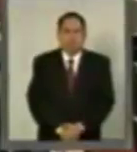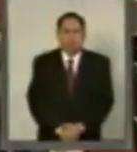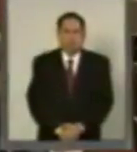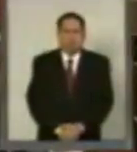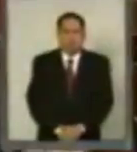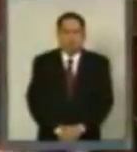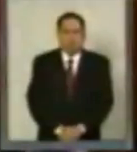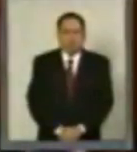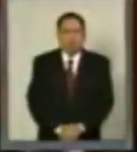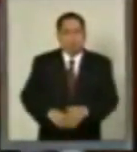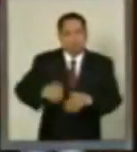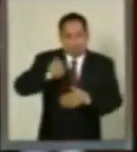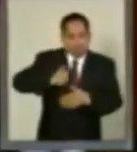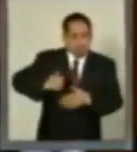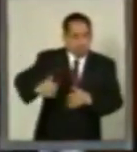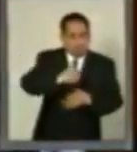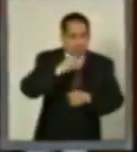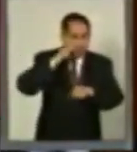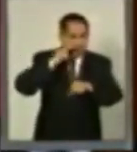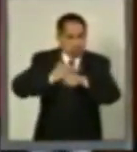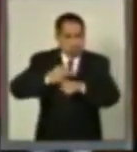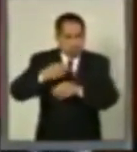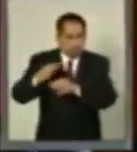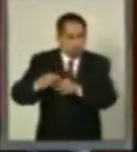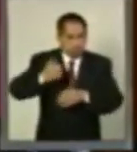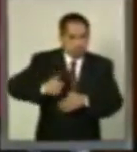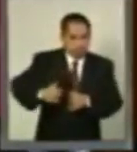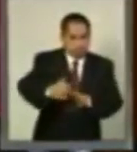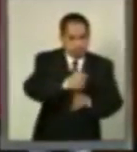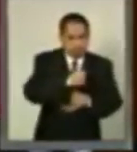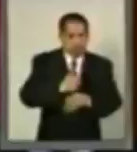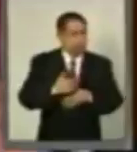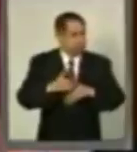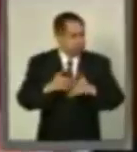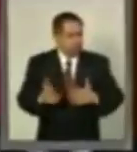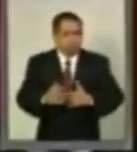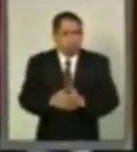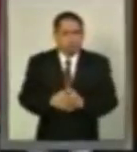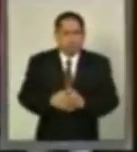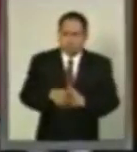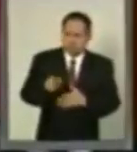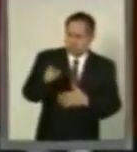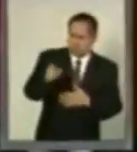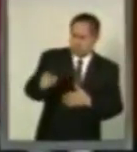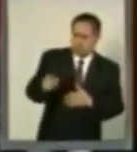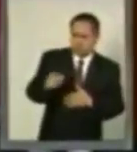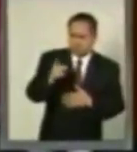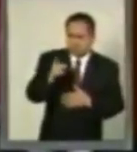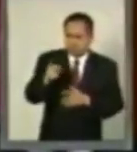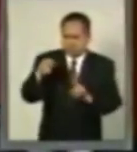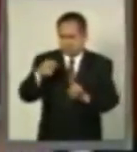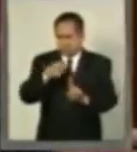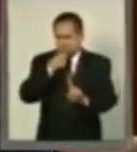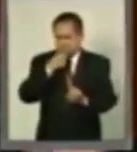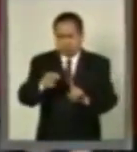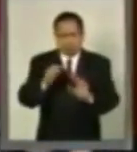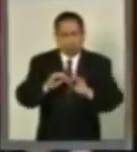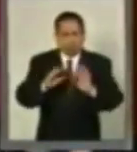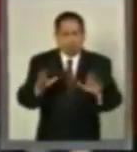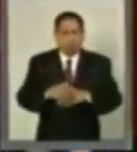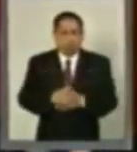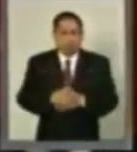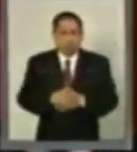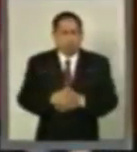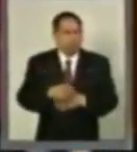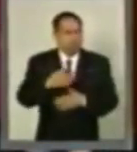Y asumiendo cada quien nuestra responsabilidad y entrando en lo que usted ha marcado, efectivamente estamos